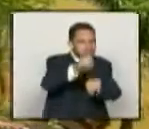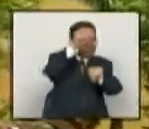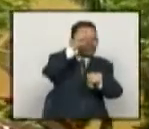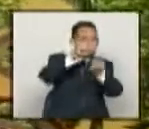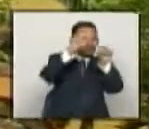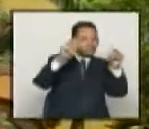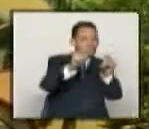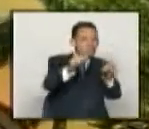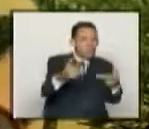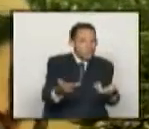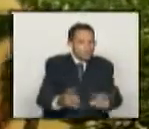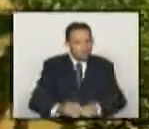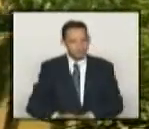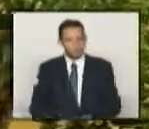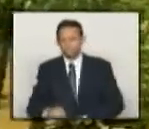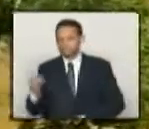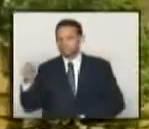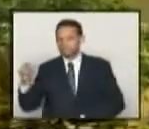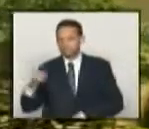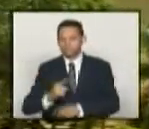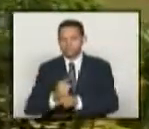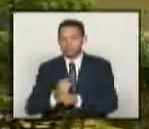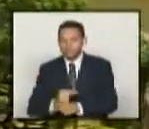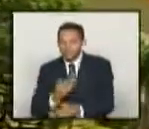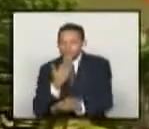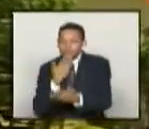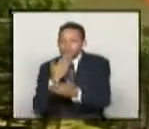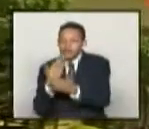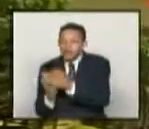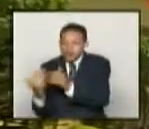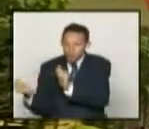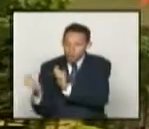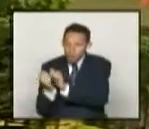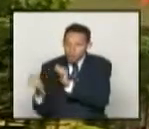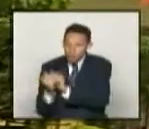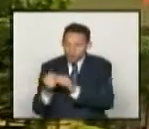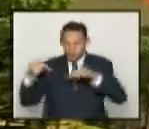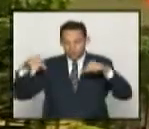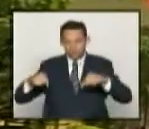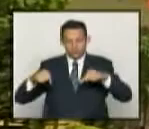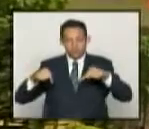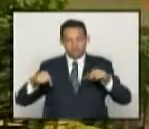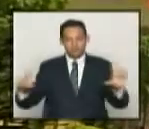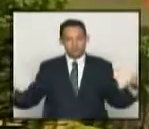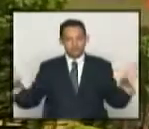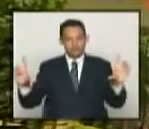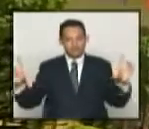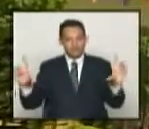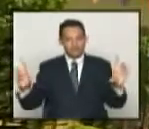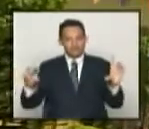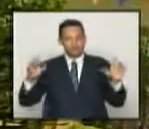terminamos. Bueno, señor gobernador, yo le agradezco pues la oportunidad en este importante espacio institucional.